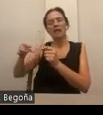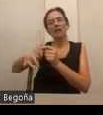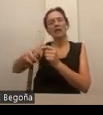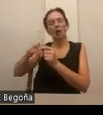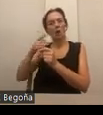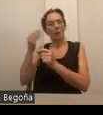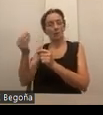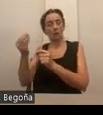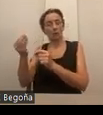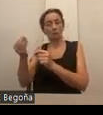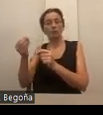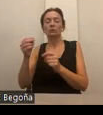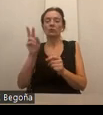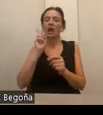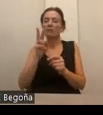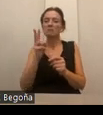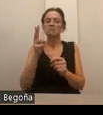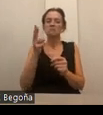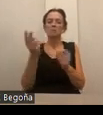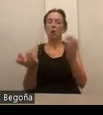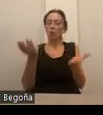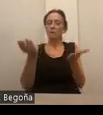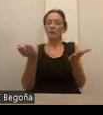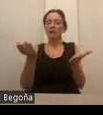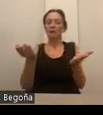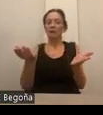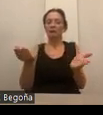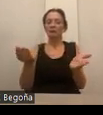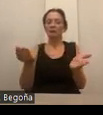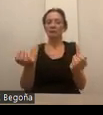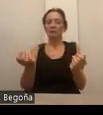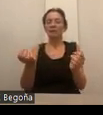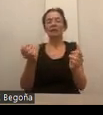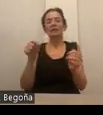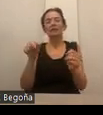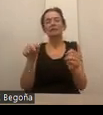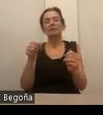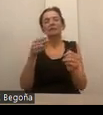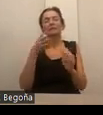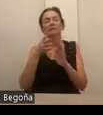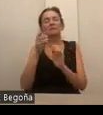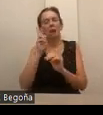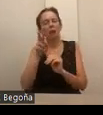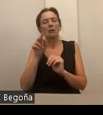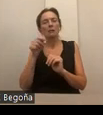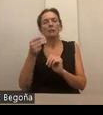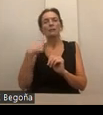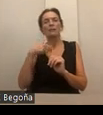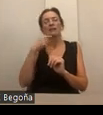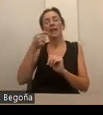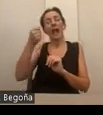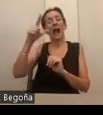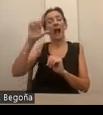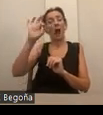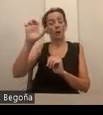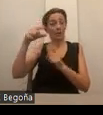se dedujo que el gel de aloe vera tiene cierto efecto hepatoprotector. ¿En base a